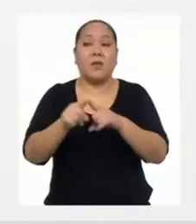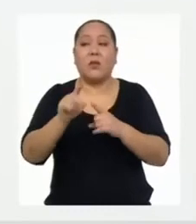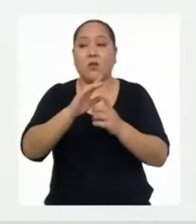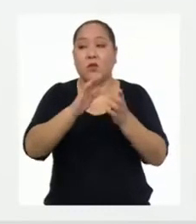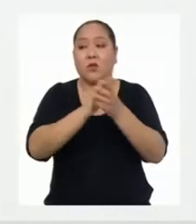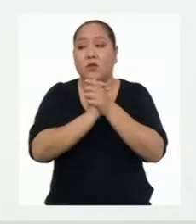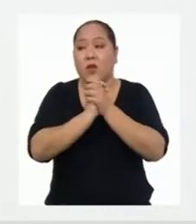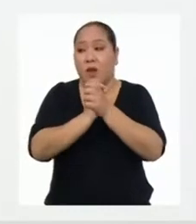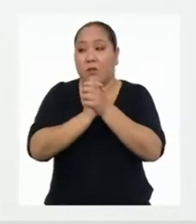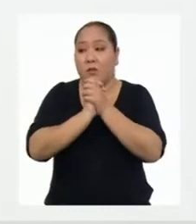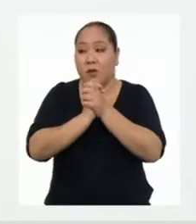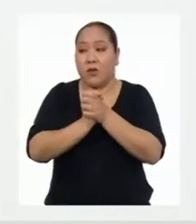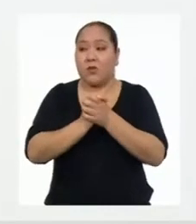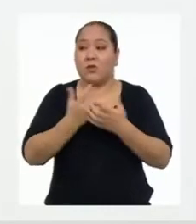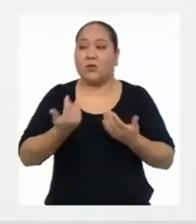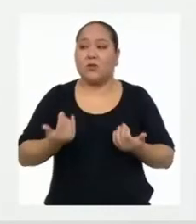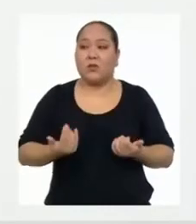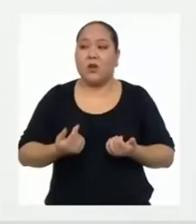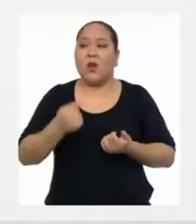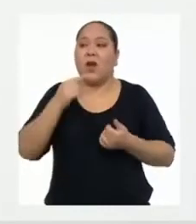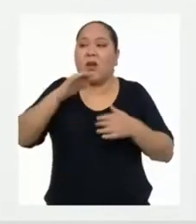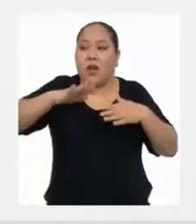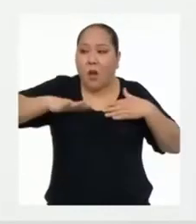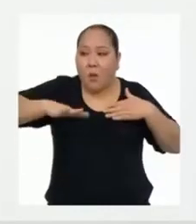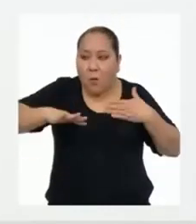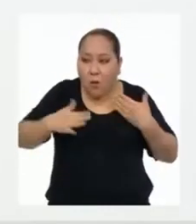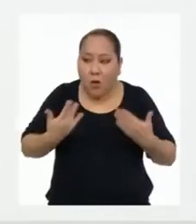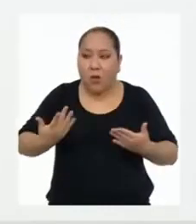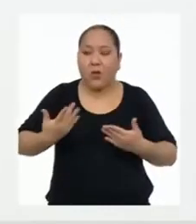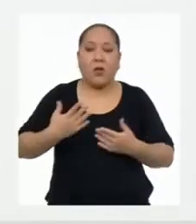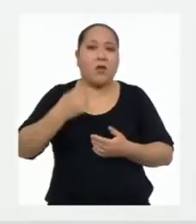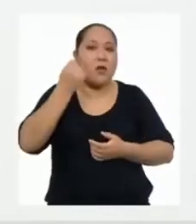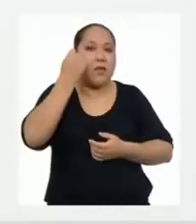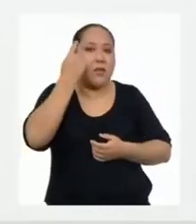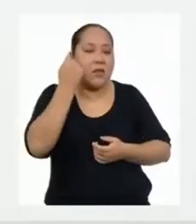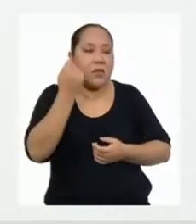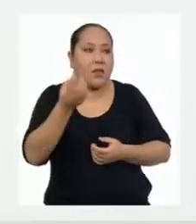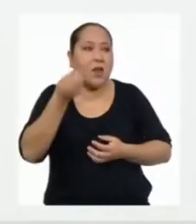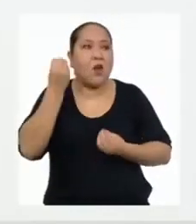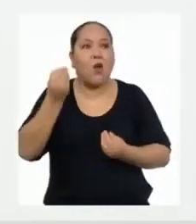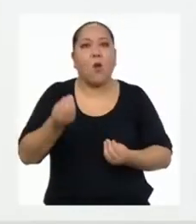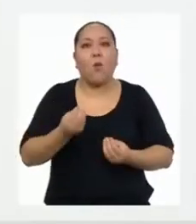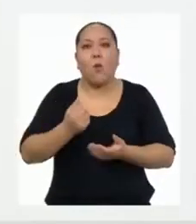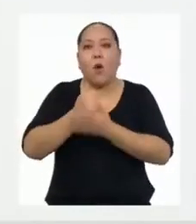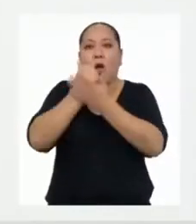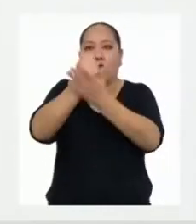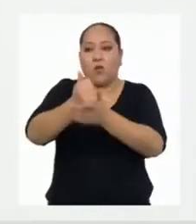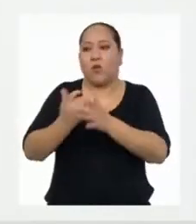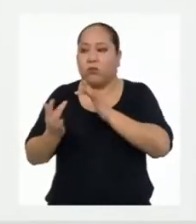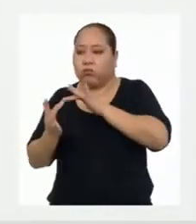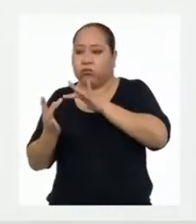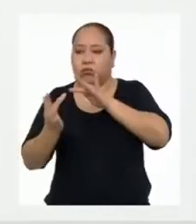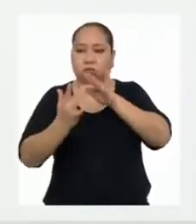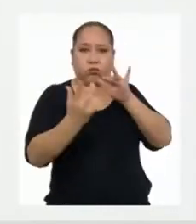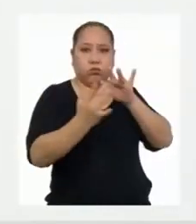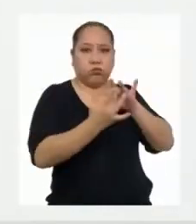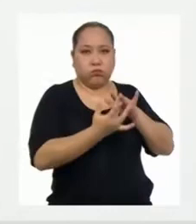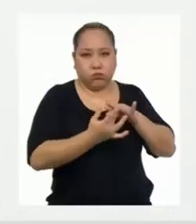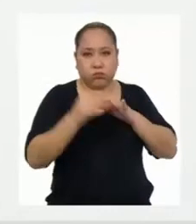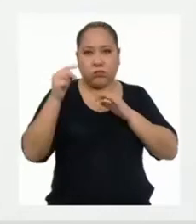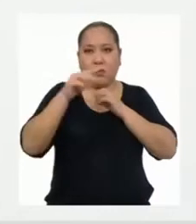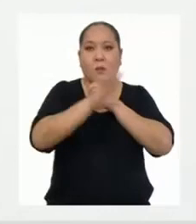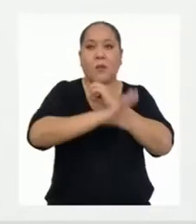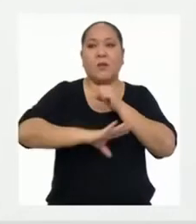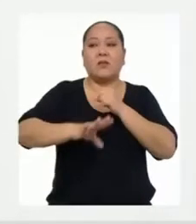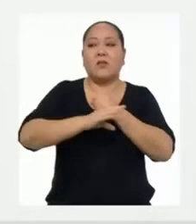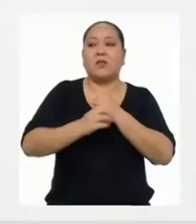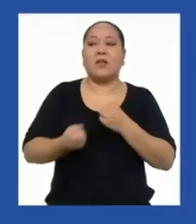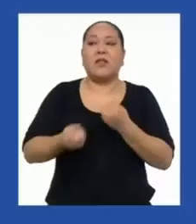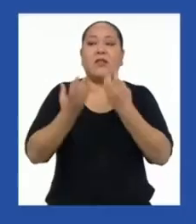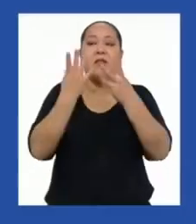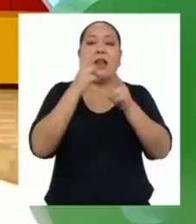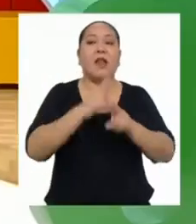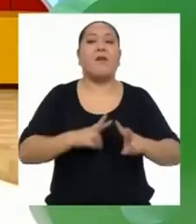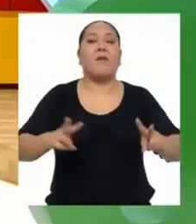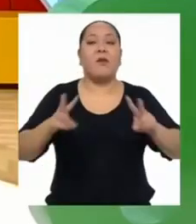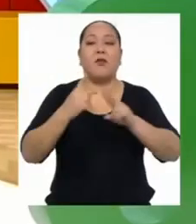compañeros hayan sido capaces de darse cuenta de cómo ayuda a crear vínculos basados en la valoración de cada